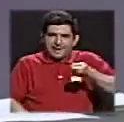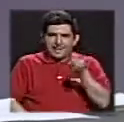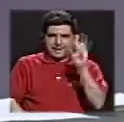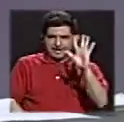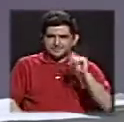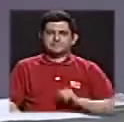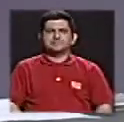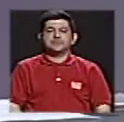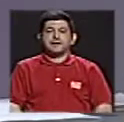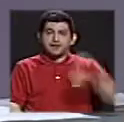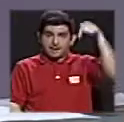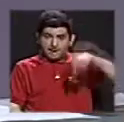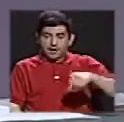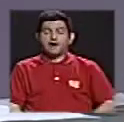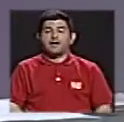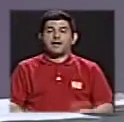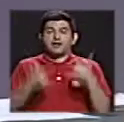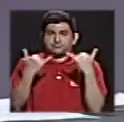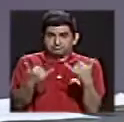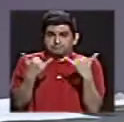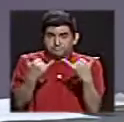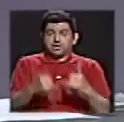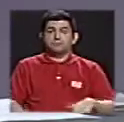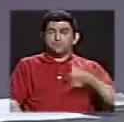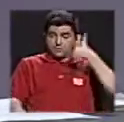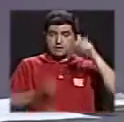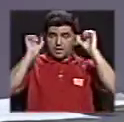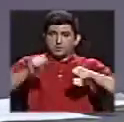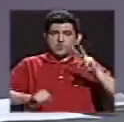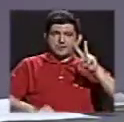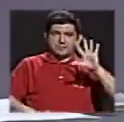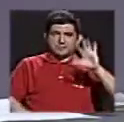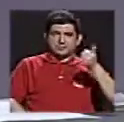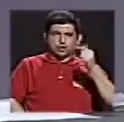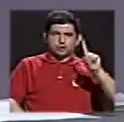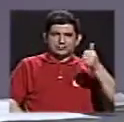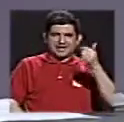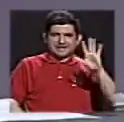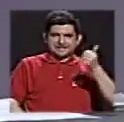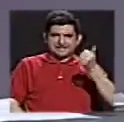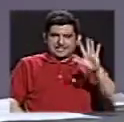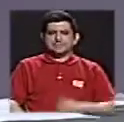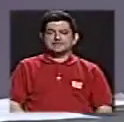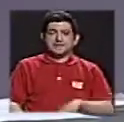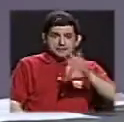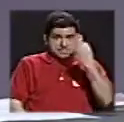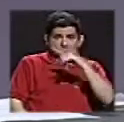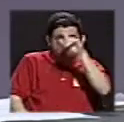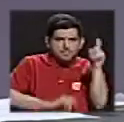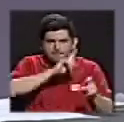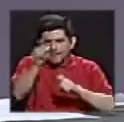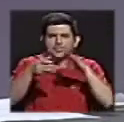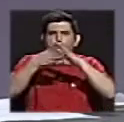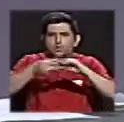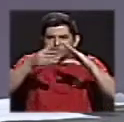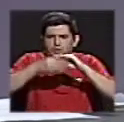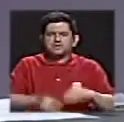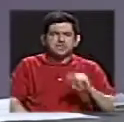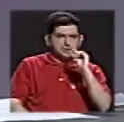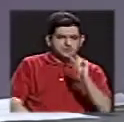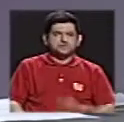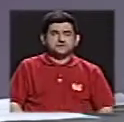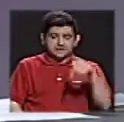15. Estamos en vivo. Puede llamarnos al 25 11 15 15 para hacer sus preguntas y comentarios